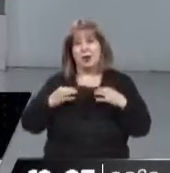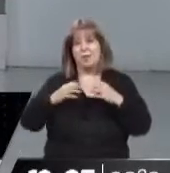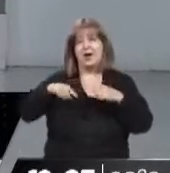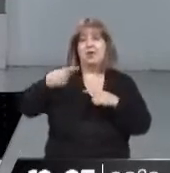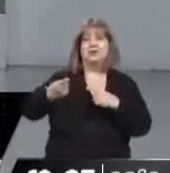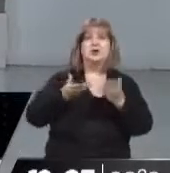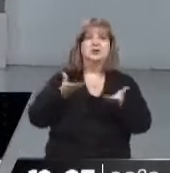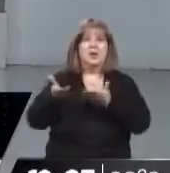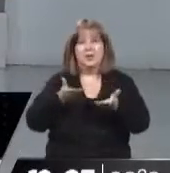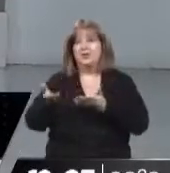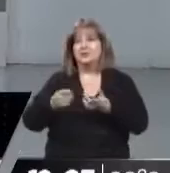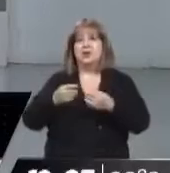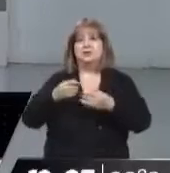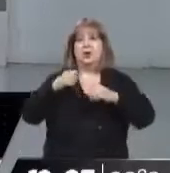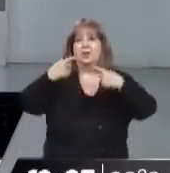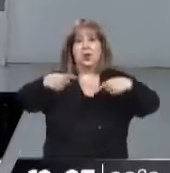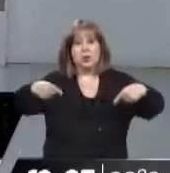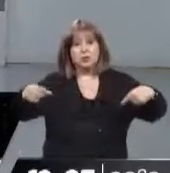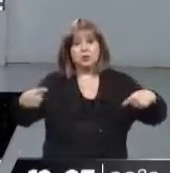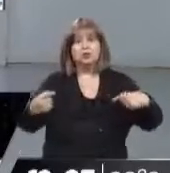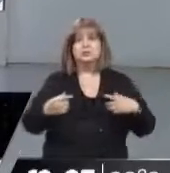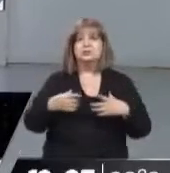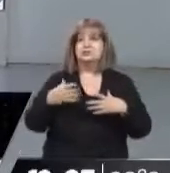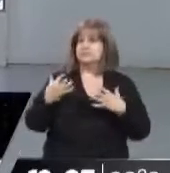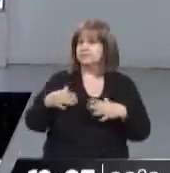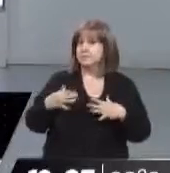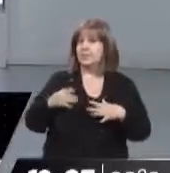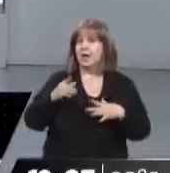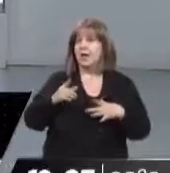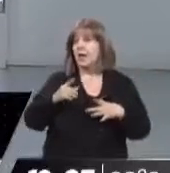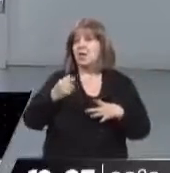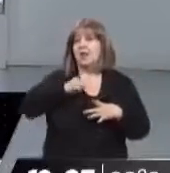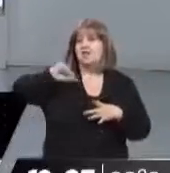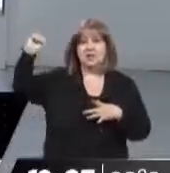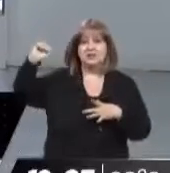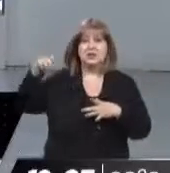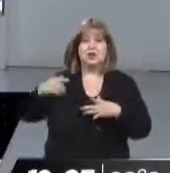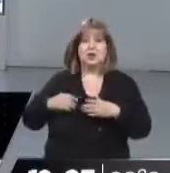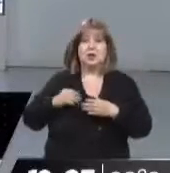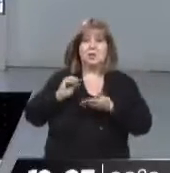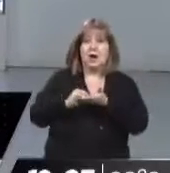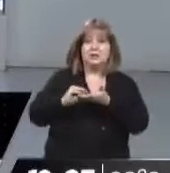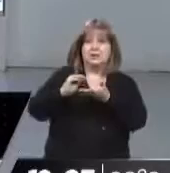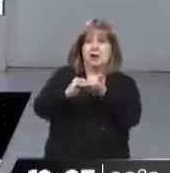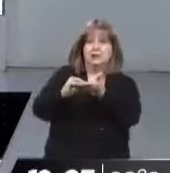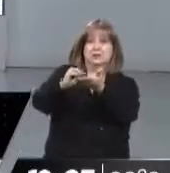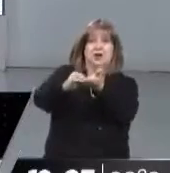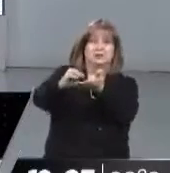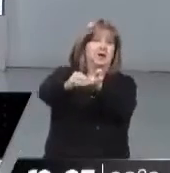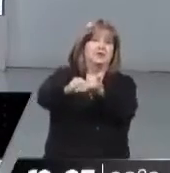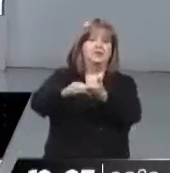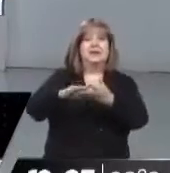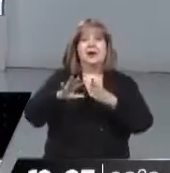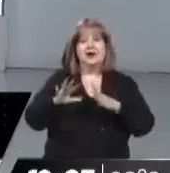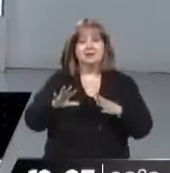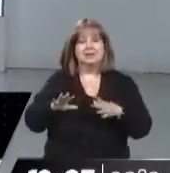productos, servicios, no todo es especulación, hay mucho del tren y de la inercia inflacionaria, pero claro, un poquito de especulación, y ya lo está señalando